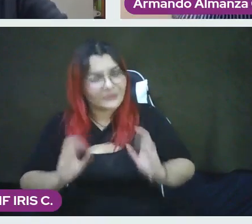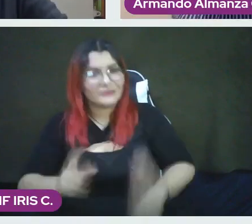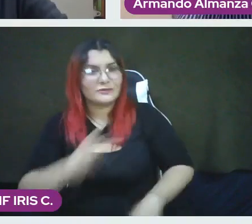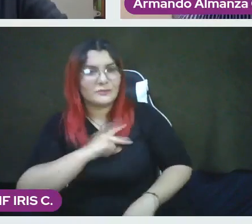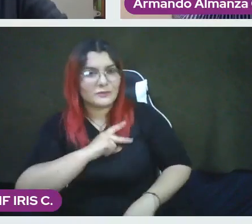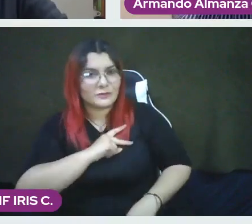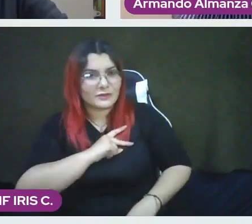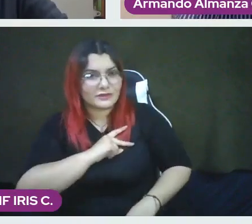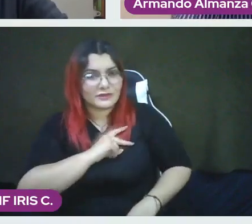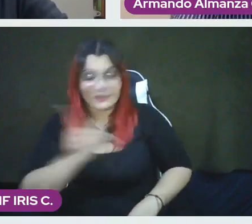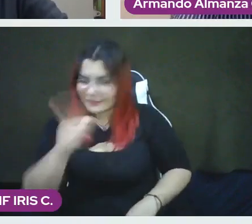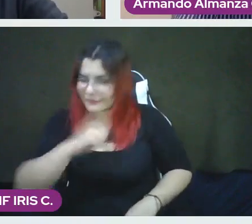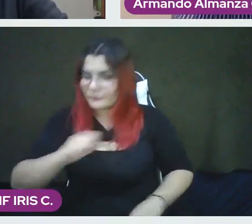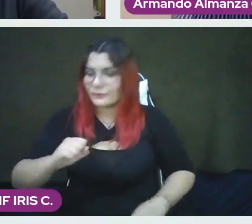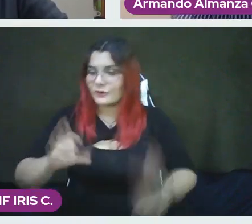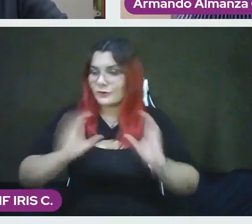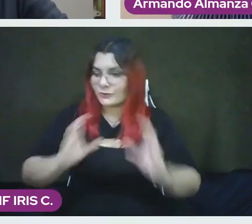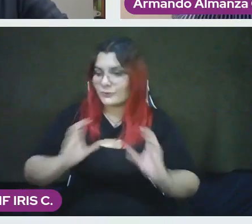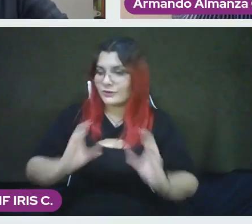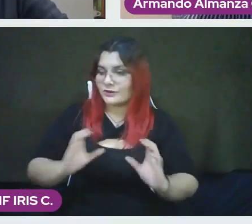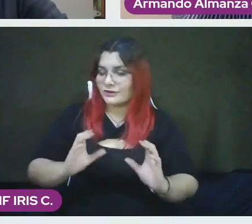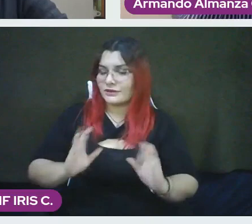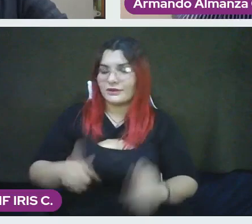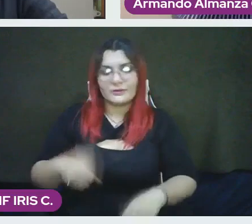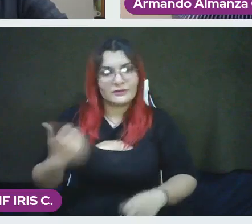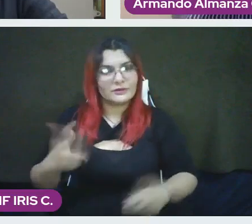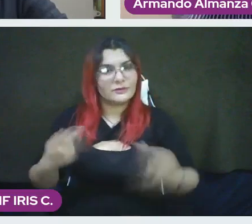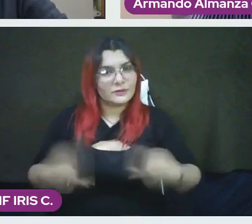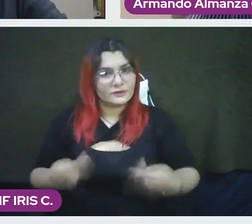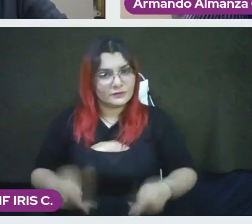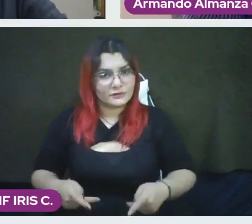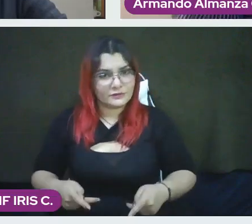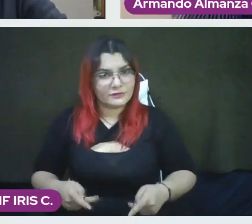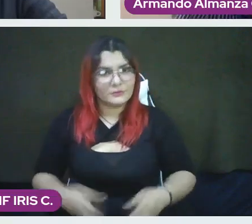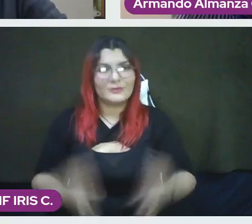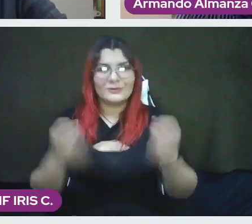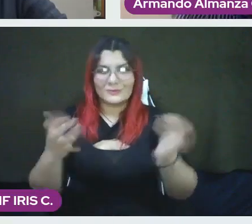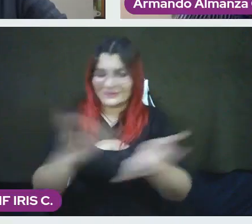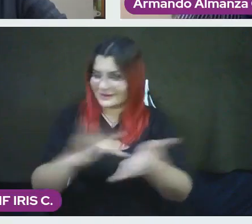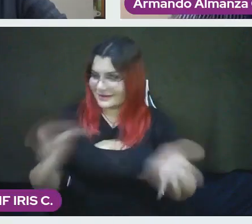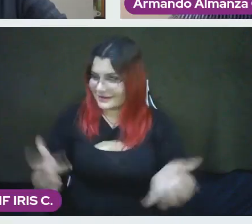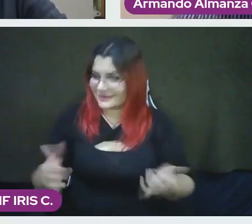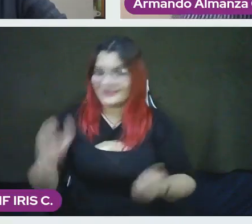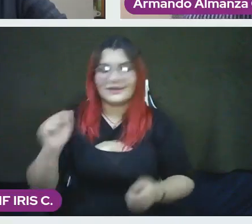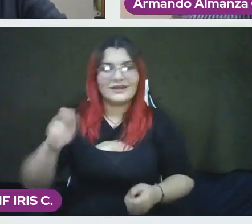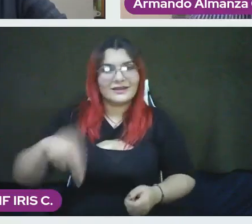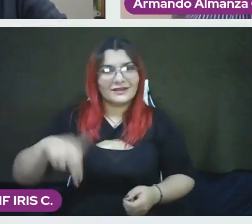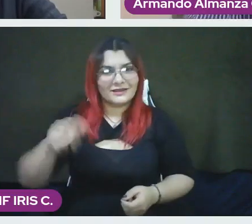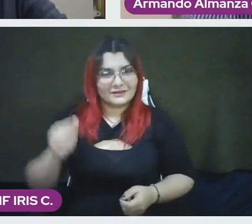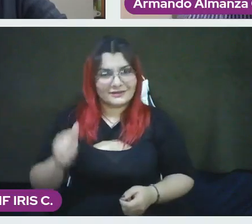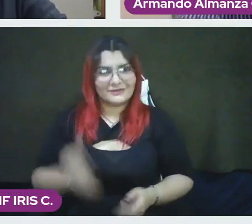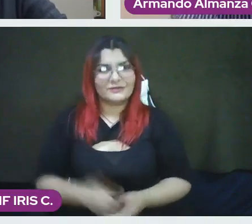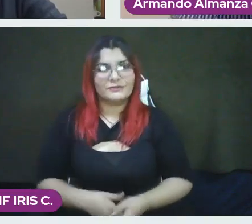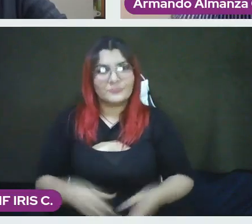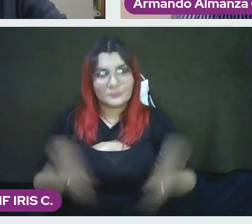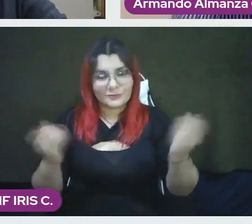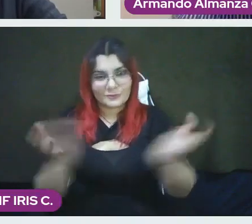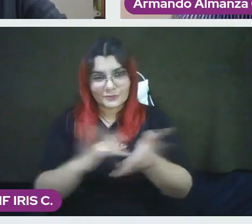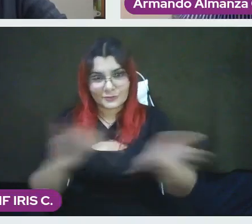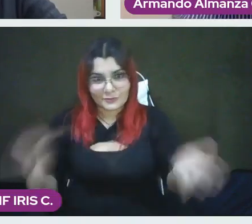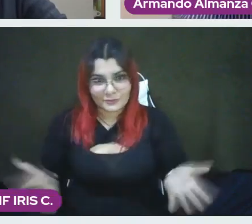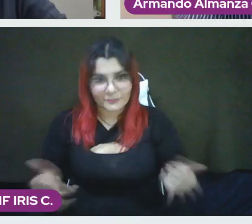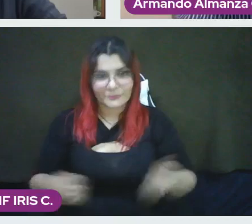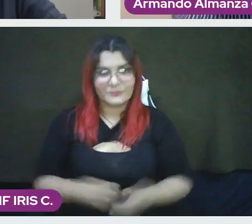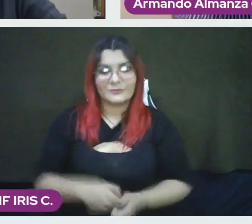gracias al tribunal, muchas gracias Anabel, muchas gracias Iris, muchas gracias Lisa, muchas gracias a la